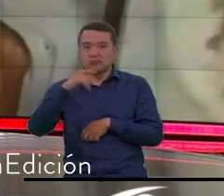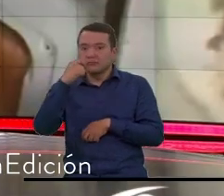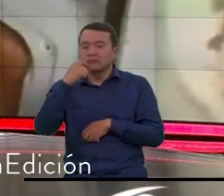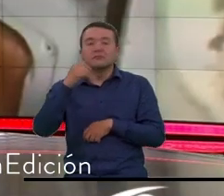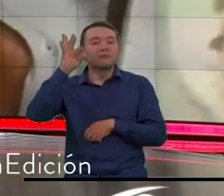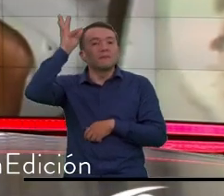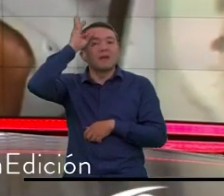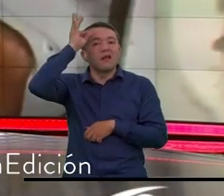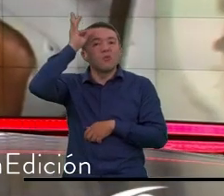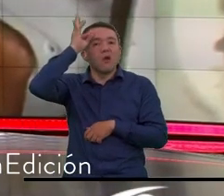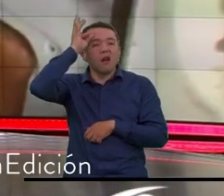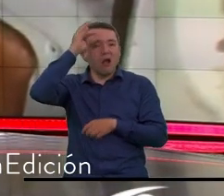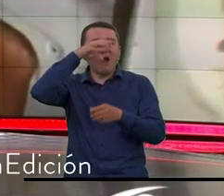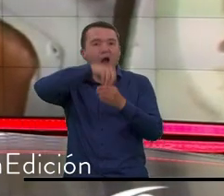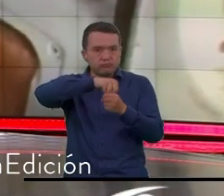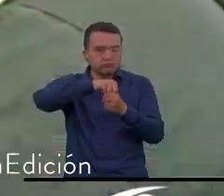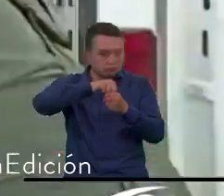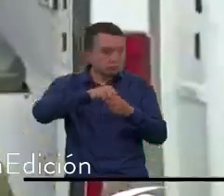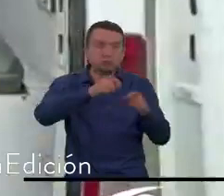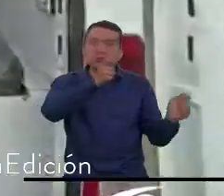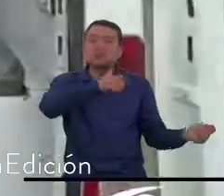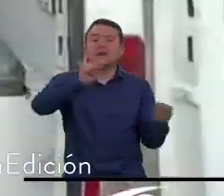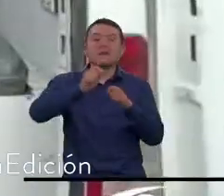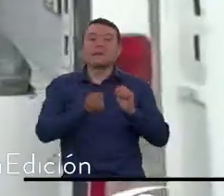Tres personas fueron capturadas.